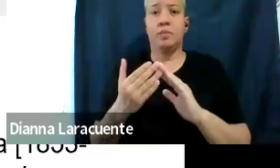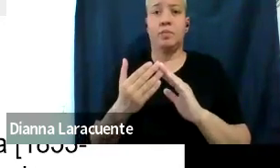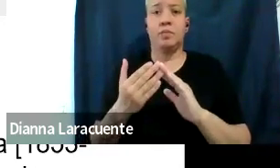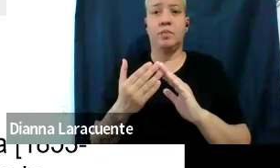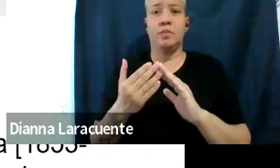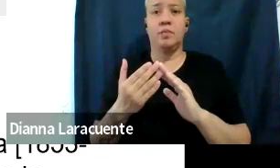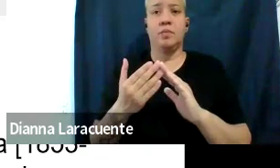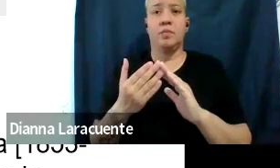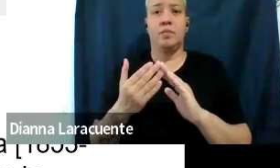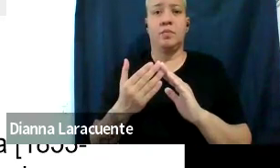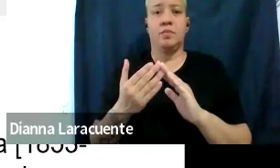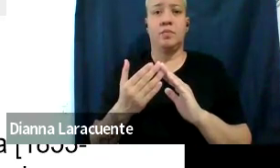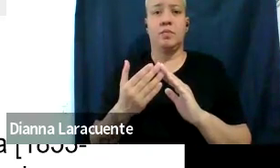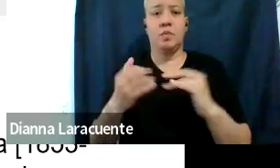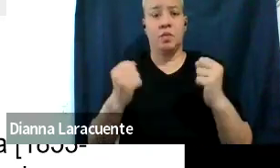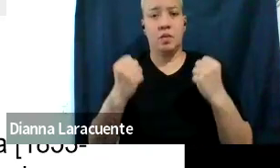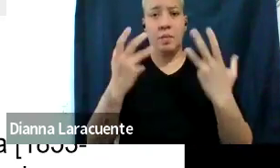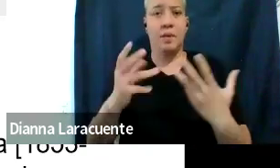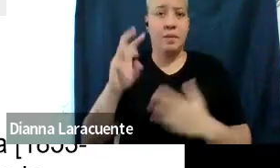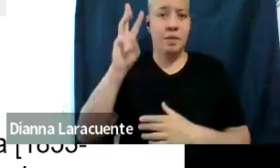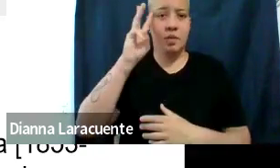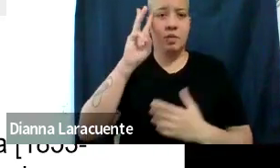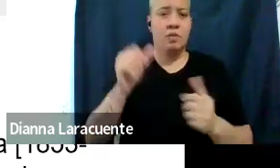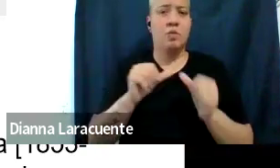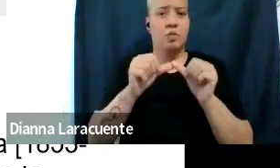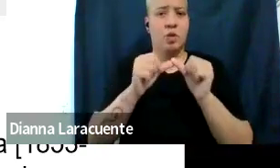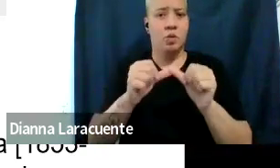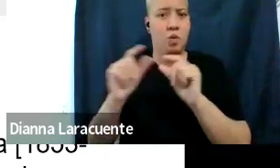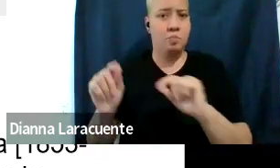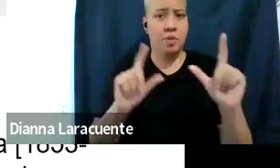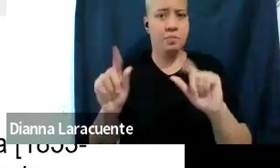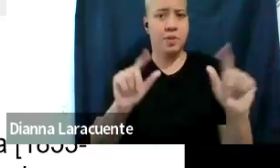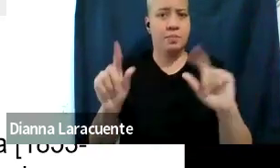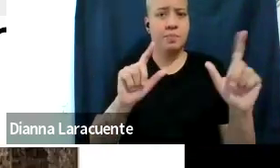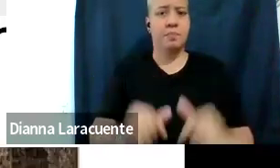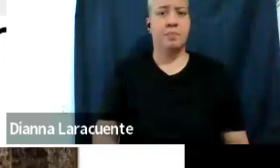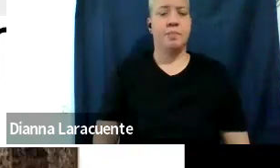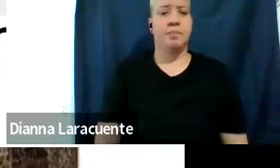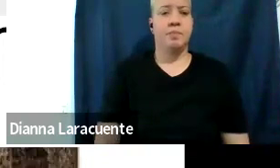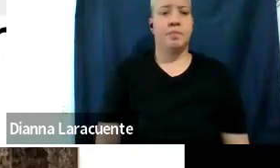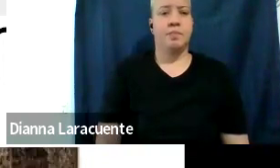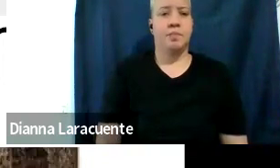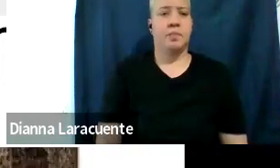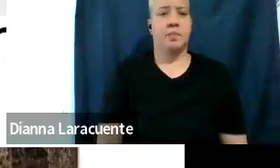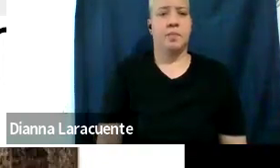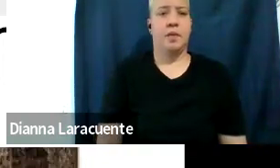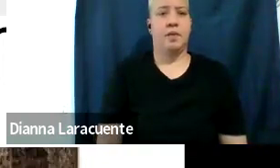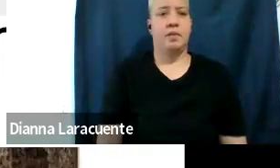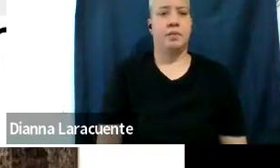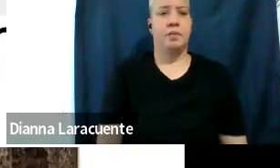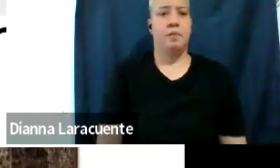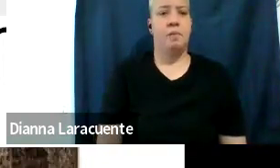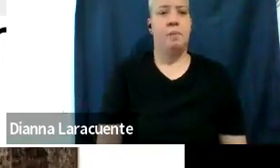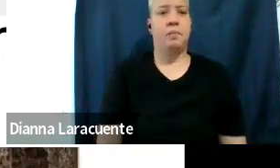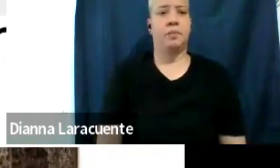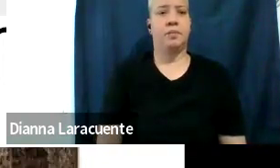es que son tantos los testimonios. Sigue pasando las láminas, no te detengas.